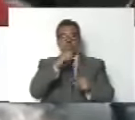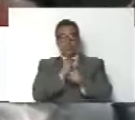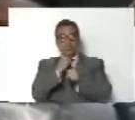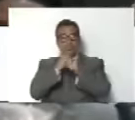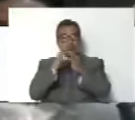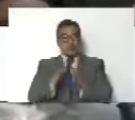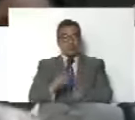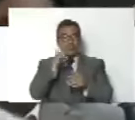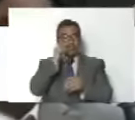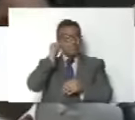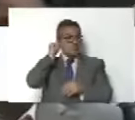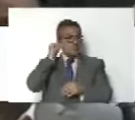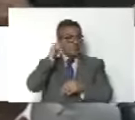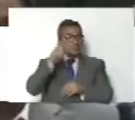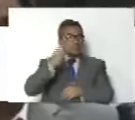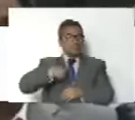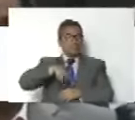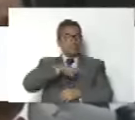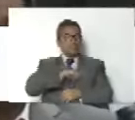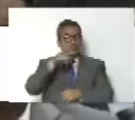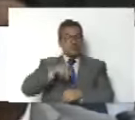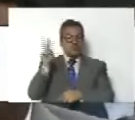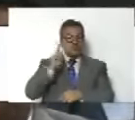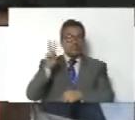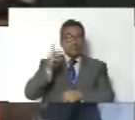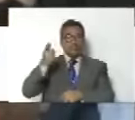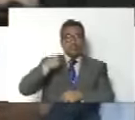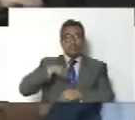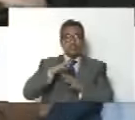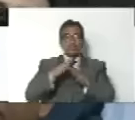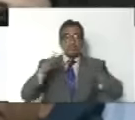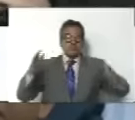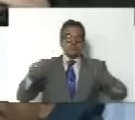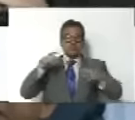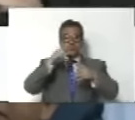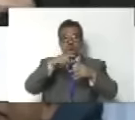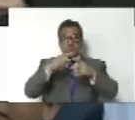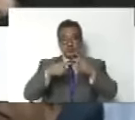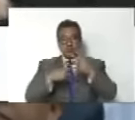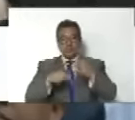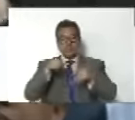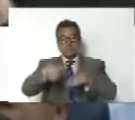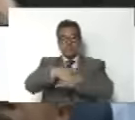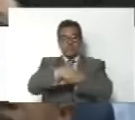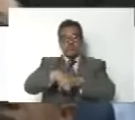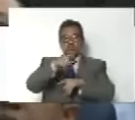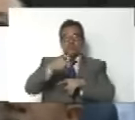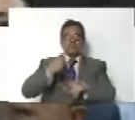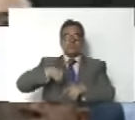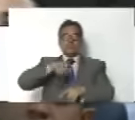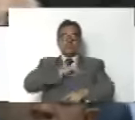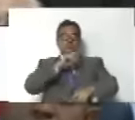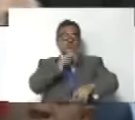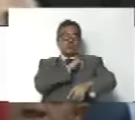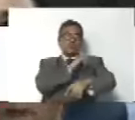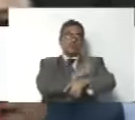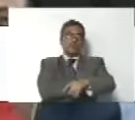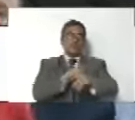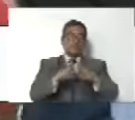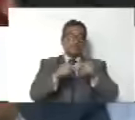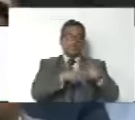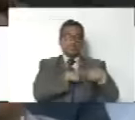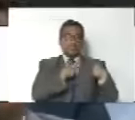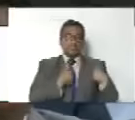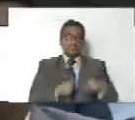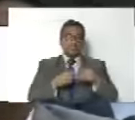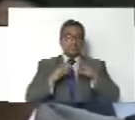y trabajadoras, nosotros en Venezuela tenemos grandes cosas y vamos a la calle con toda nuestra fuerza, con todo nuestro corazón, con